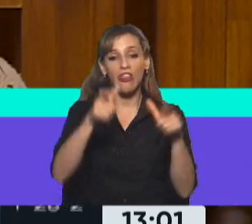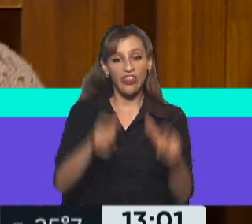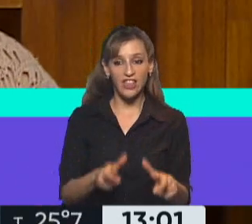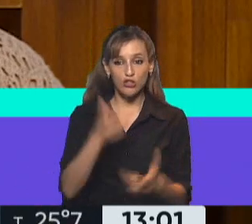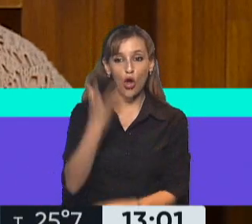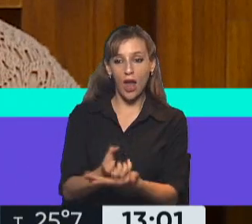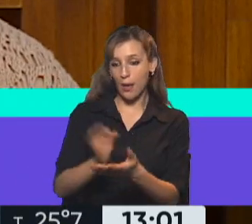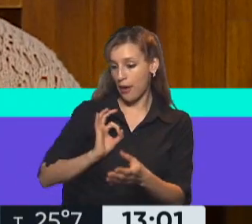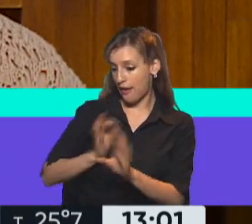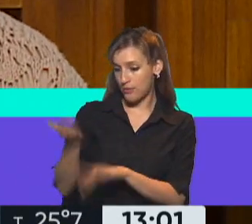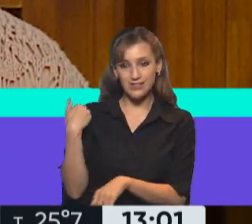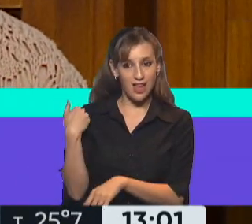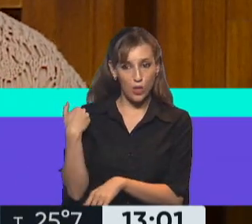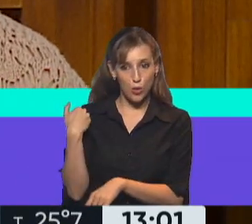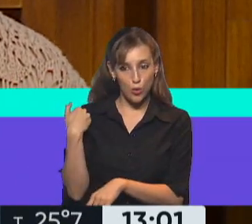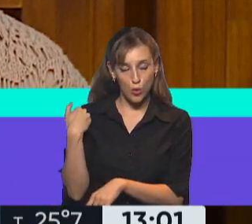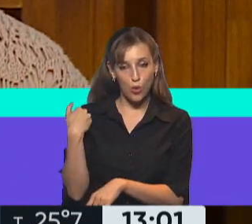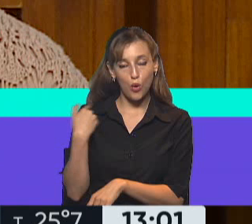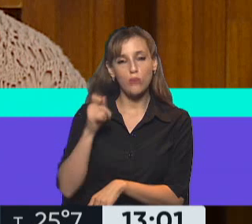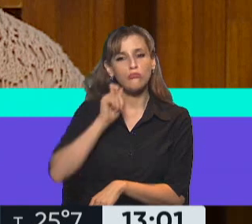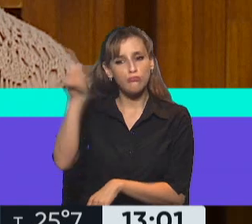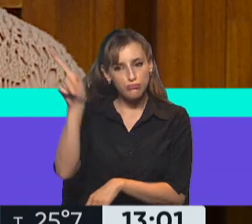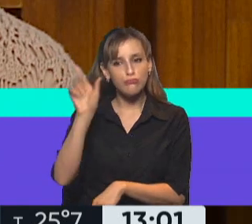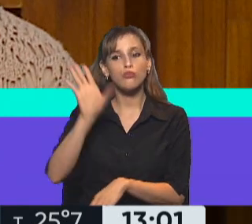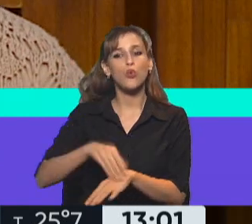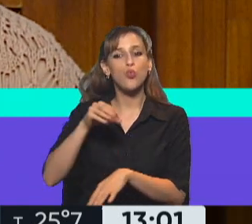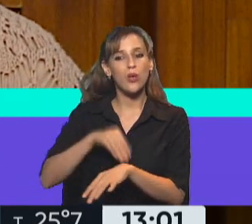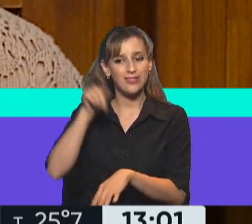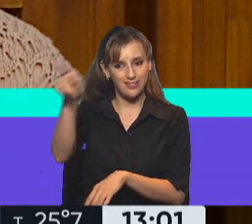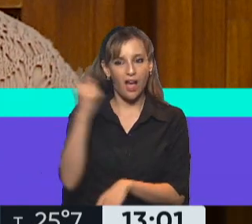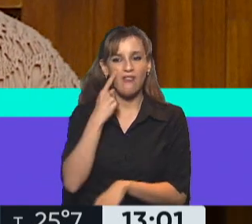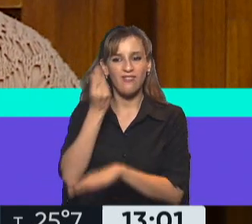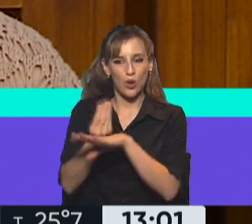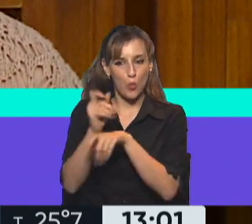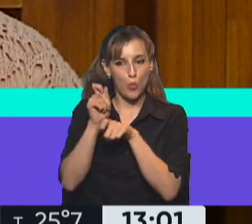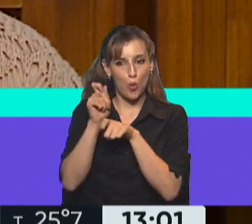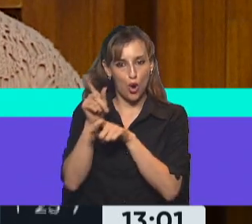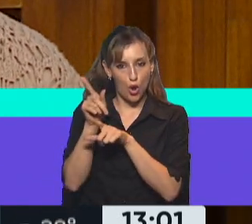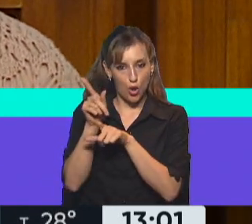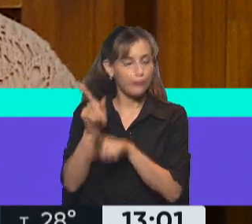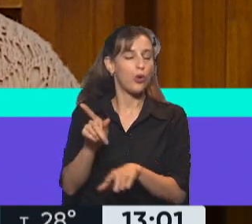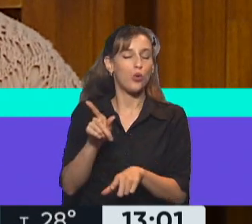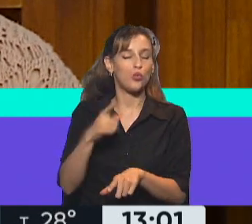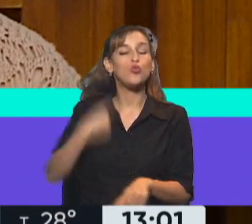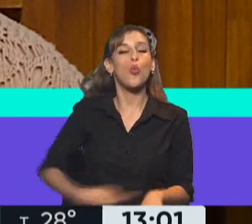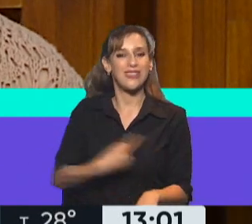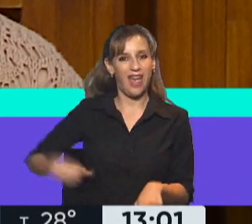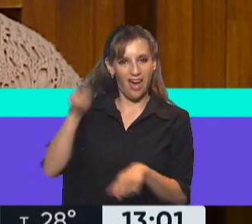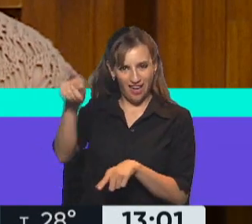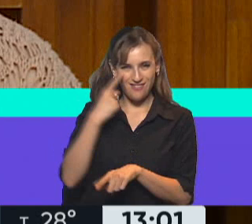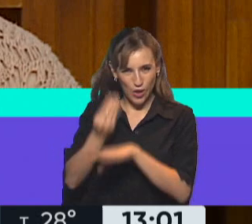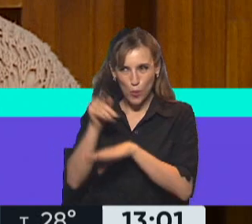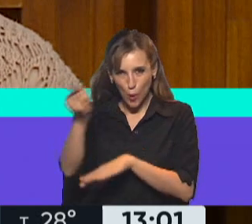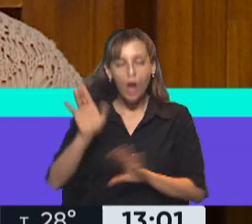año pasado en Suiza, que es donde vivo, en Basilea, con un equipo increíble, una banda